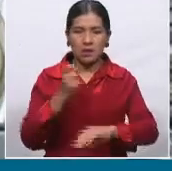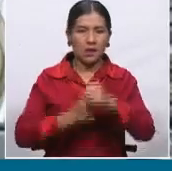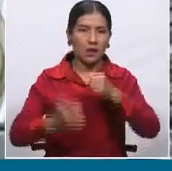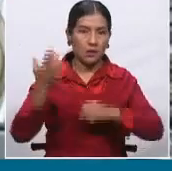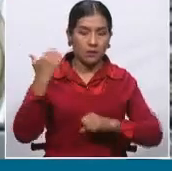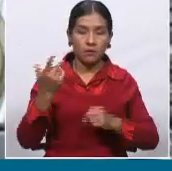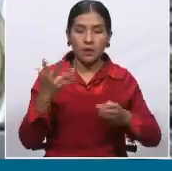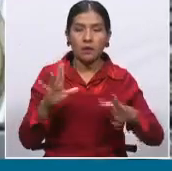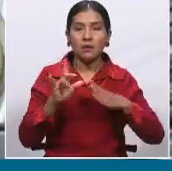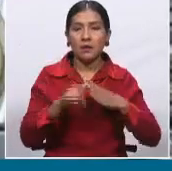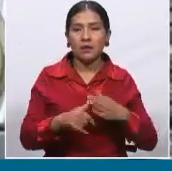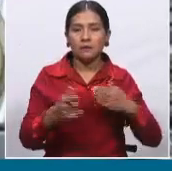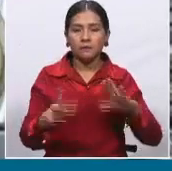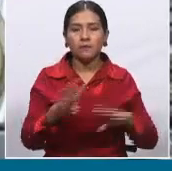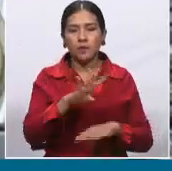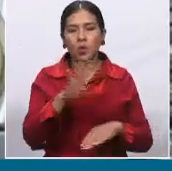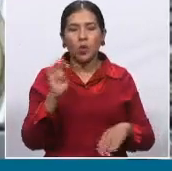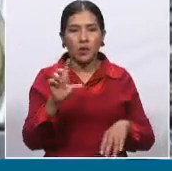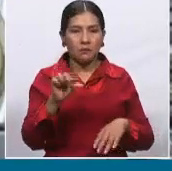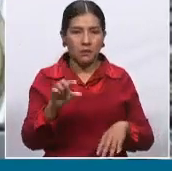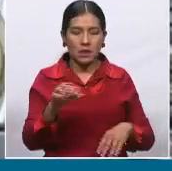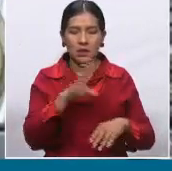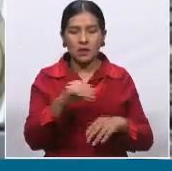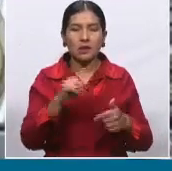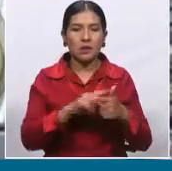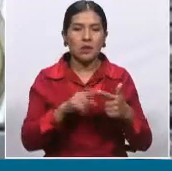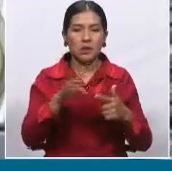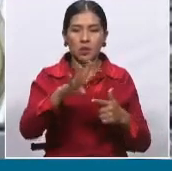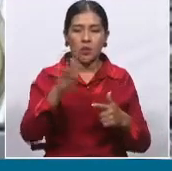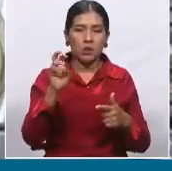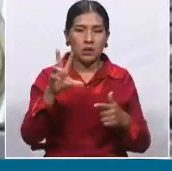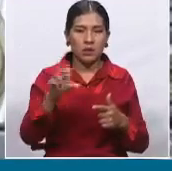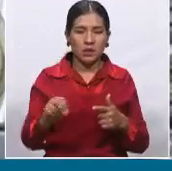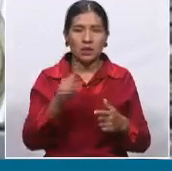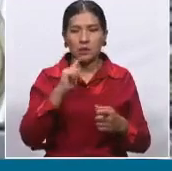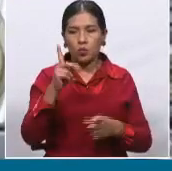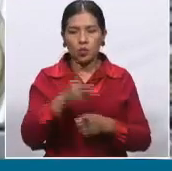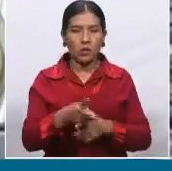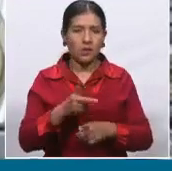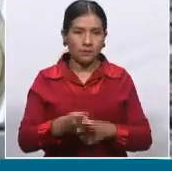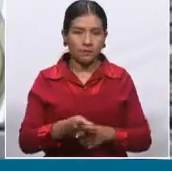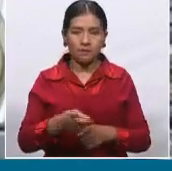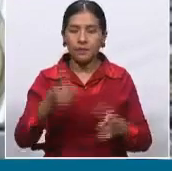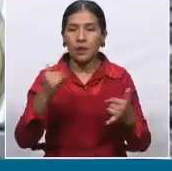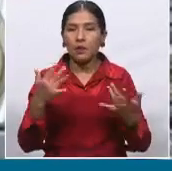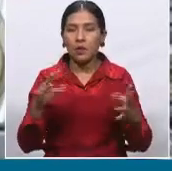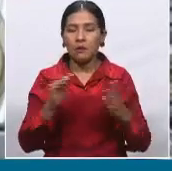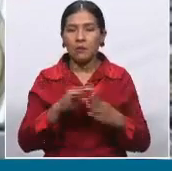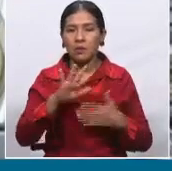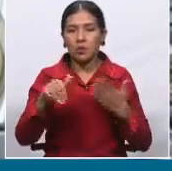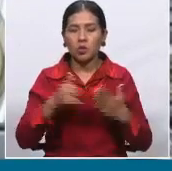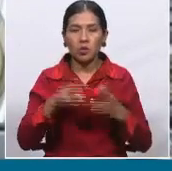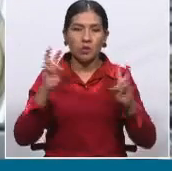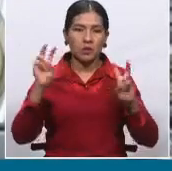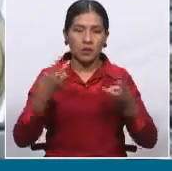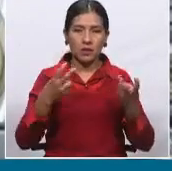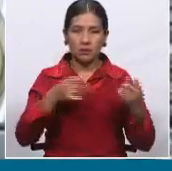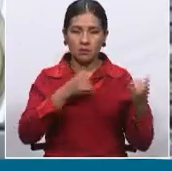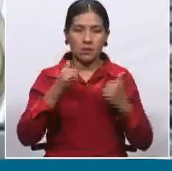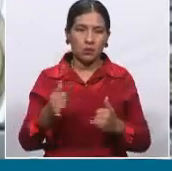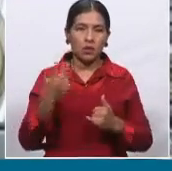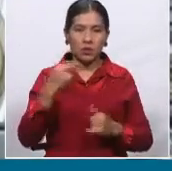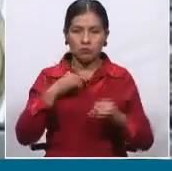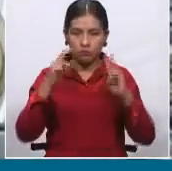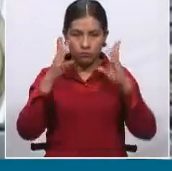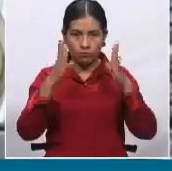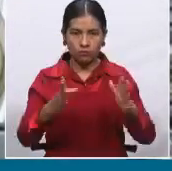costar 420, 430 dólares el kilo, y este precio oscila por supuesto por la oferta internacional. Entonces estamos